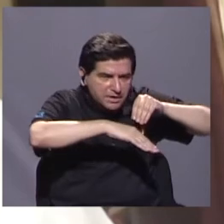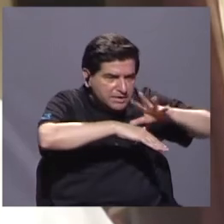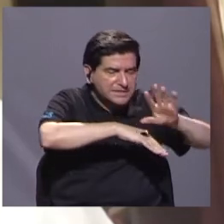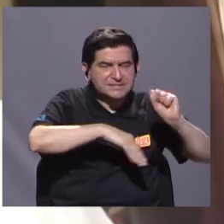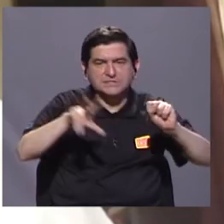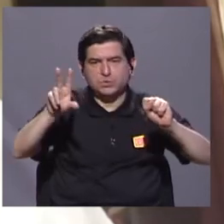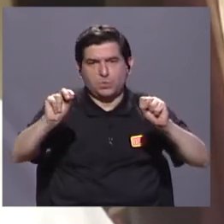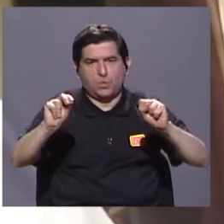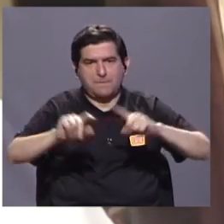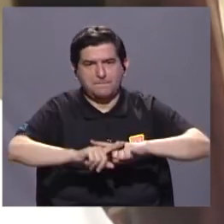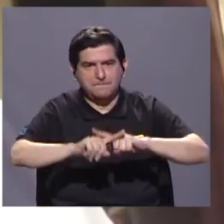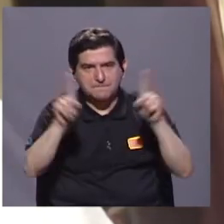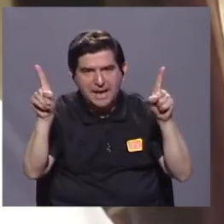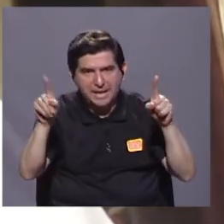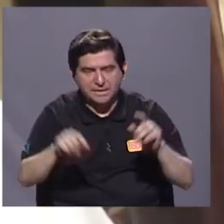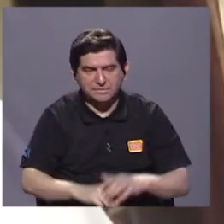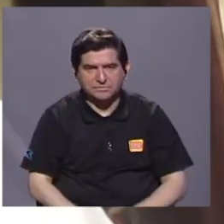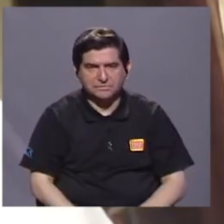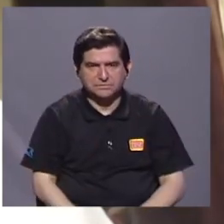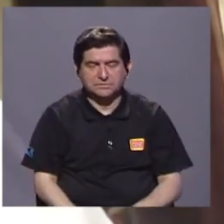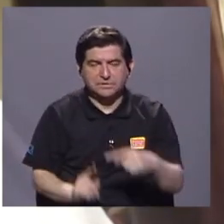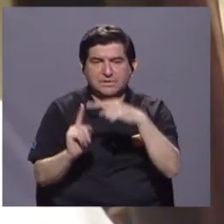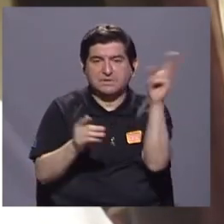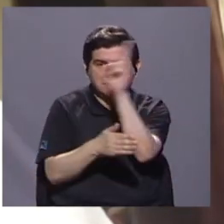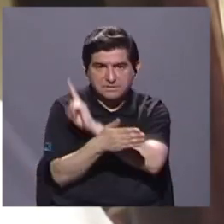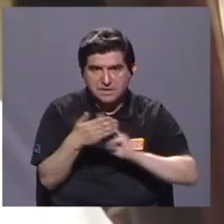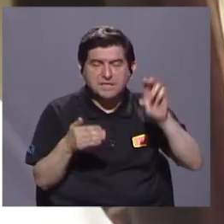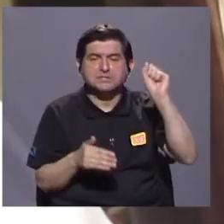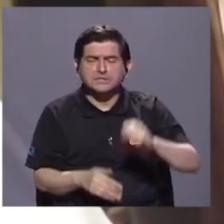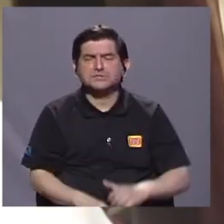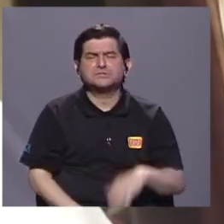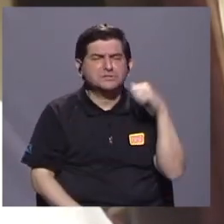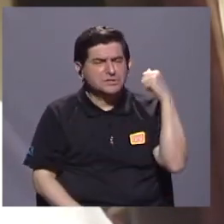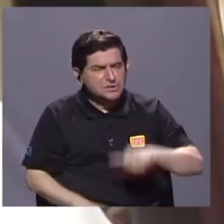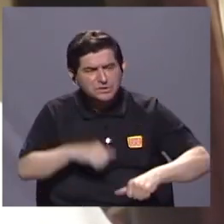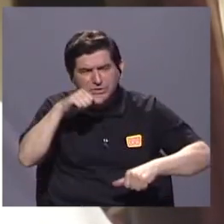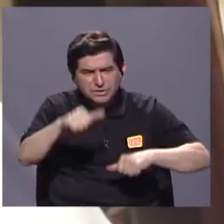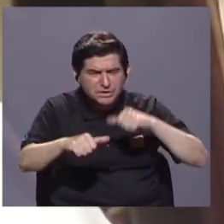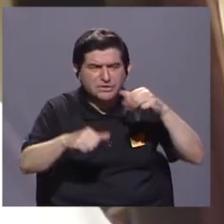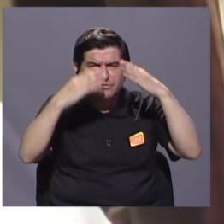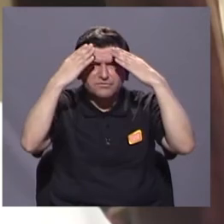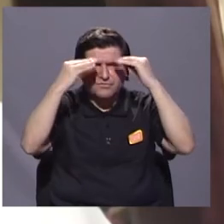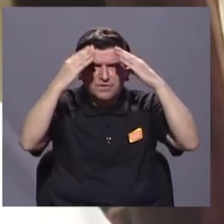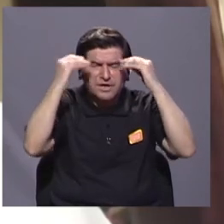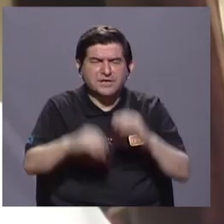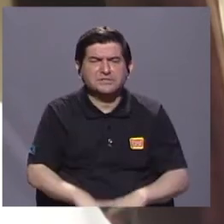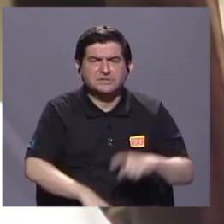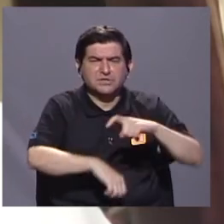no. Pero sin duda, por lo menos desde la universidad, sí hemos hecho el esfuerzo de hacerle llegar la información en